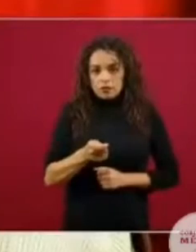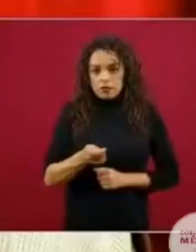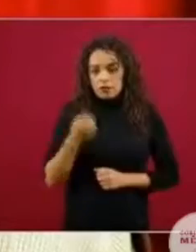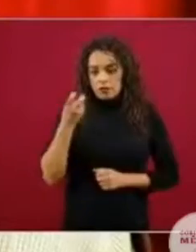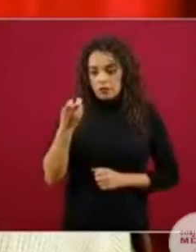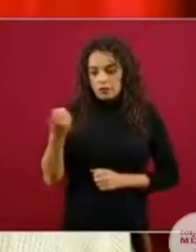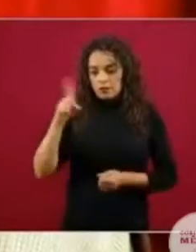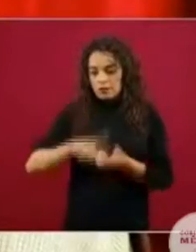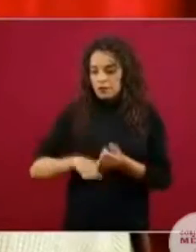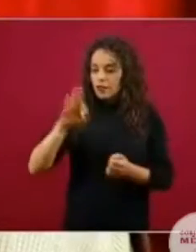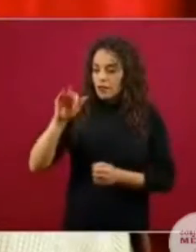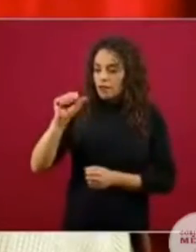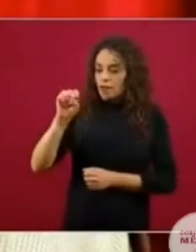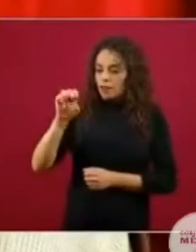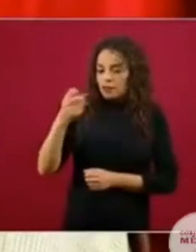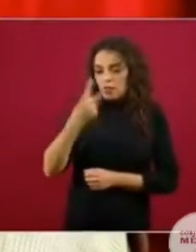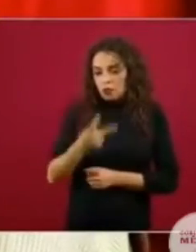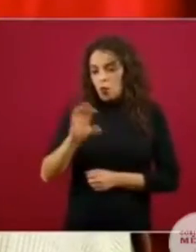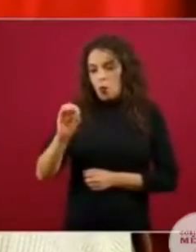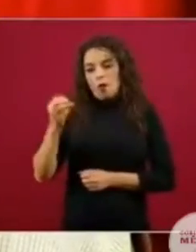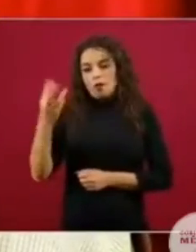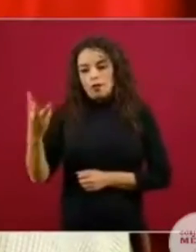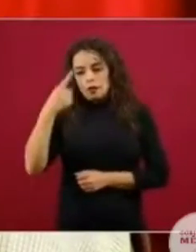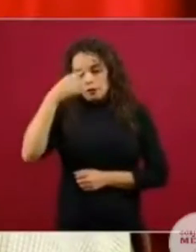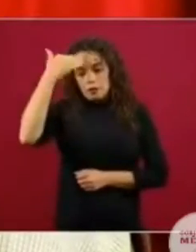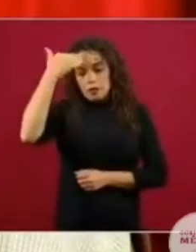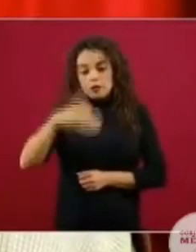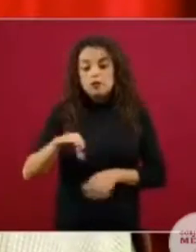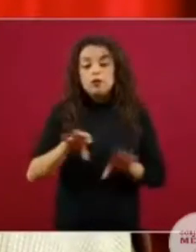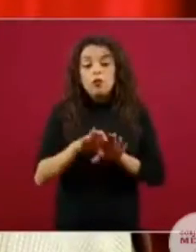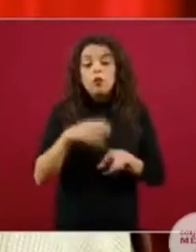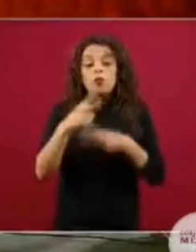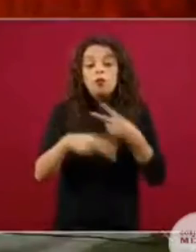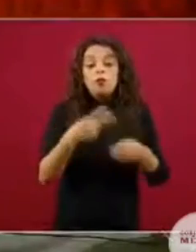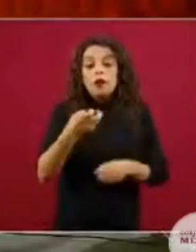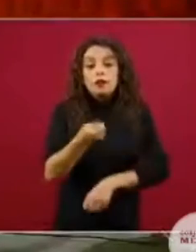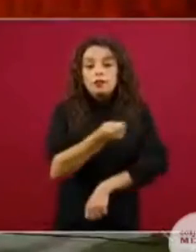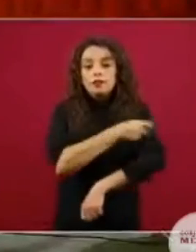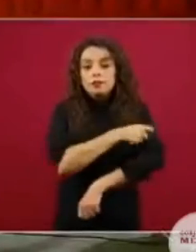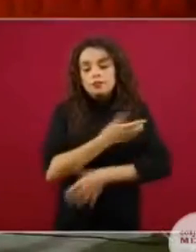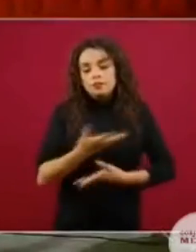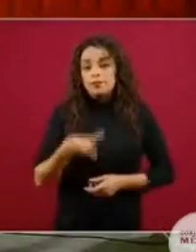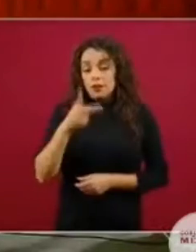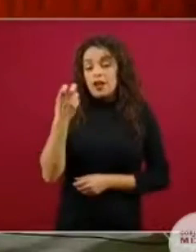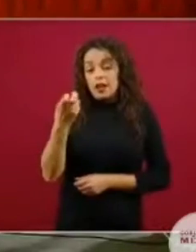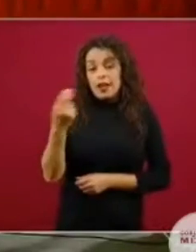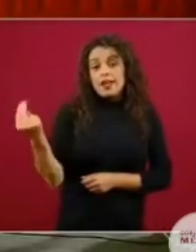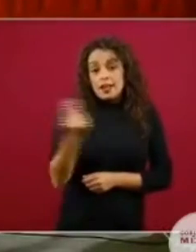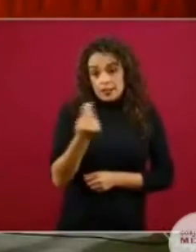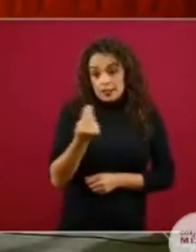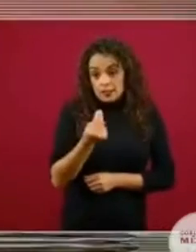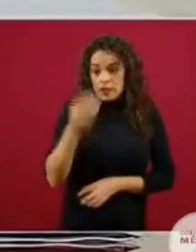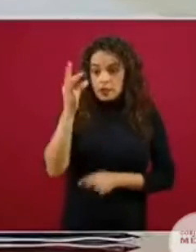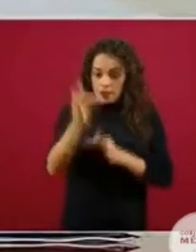3 a fase 2 y para compartir la 3 eso lo que se necesita hacer cumplir con un número determinado de